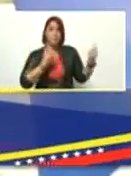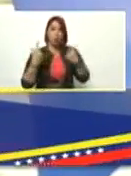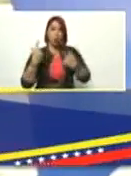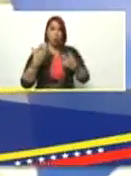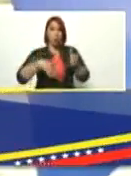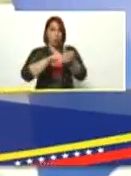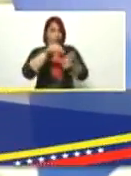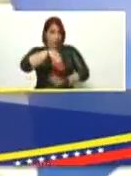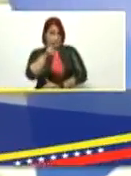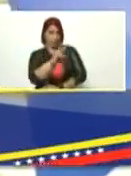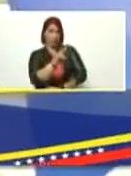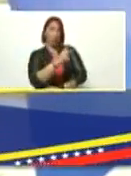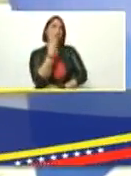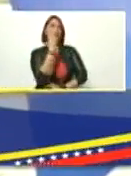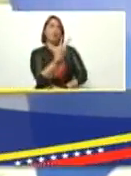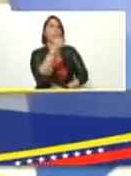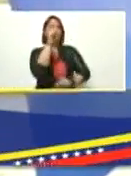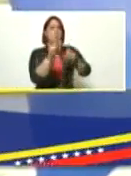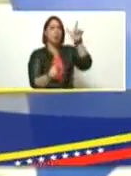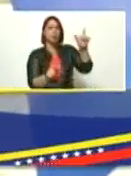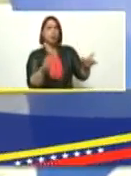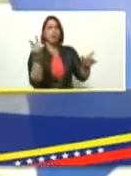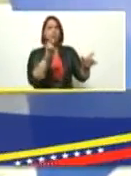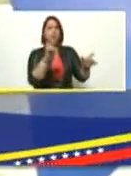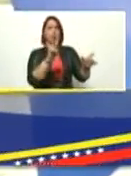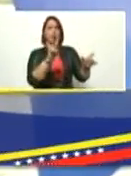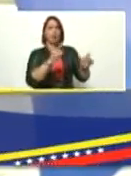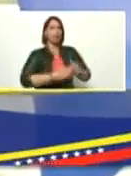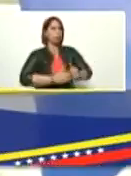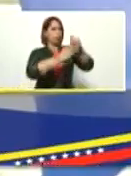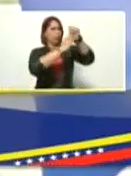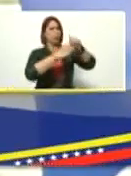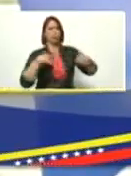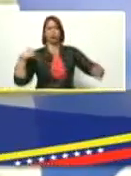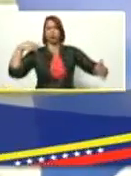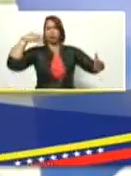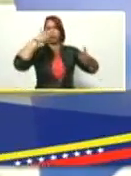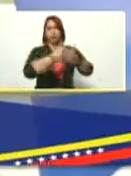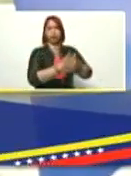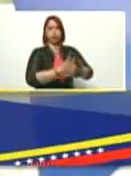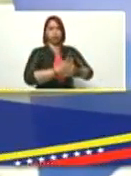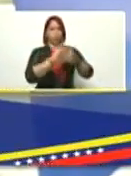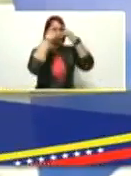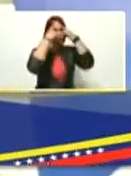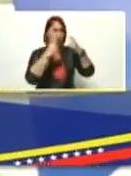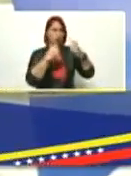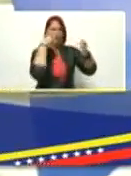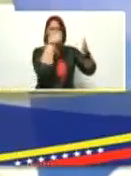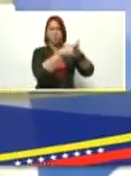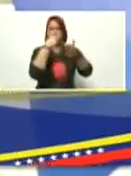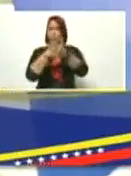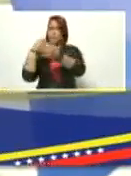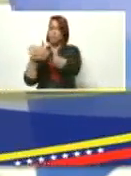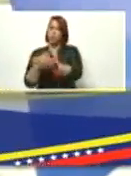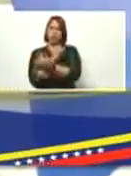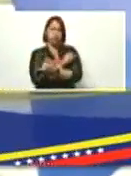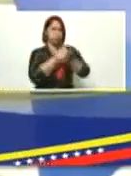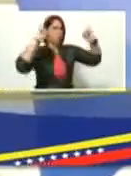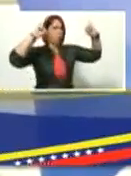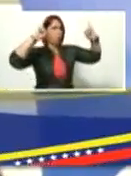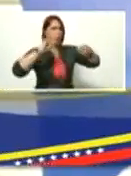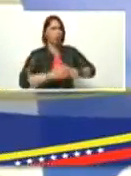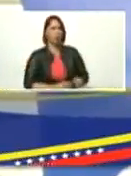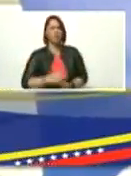los restos de dos venezolanos insignes que se destacaron durante la lucha por la independencia.